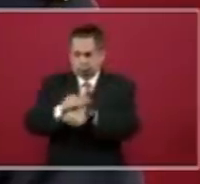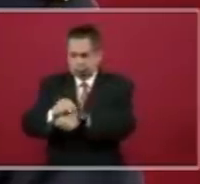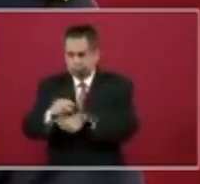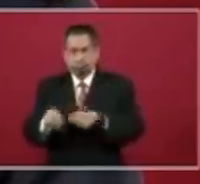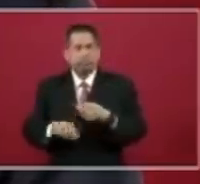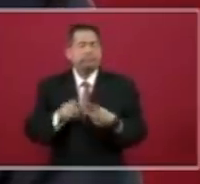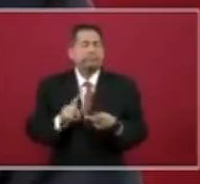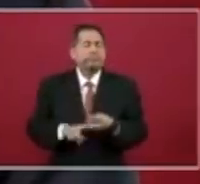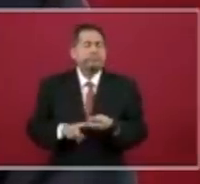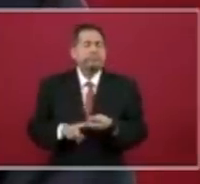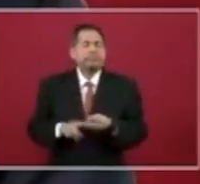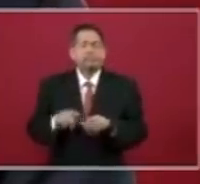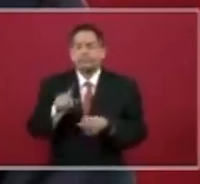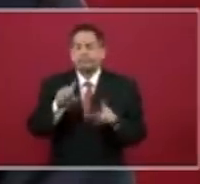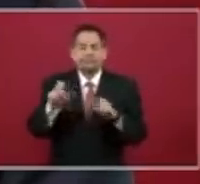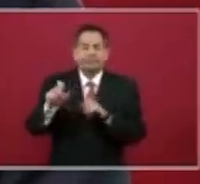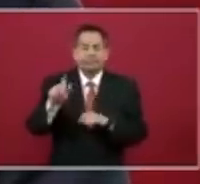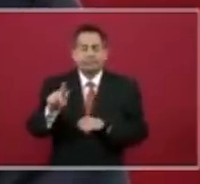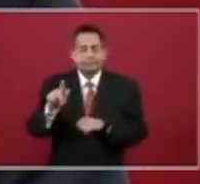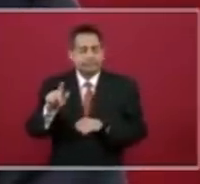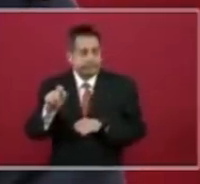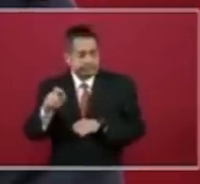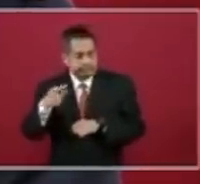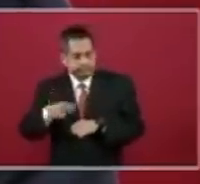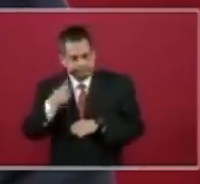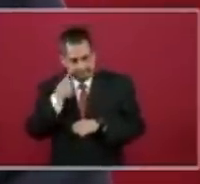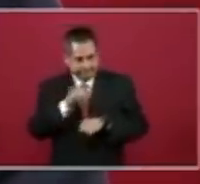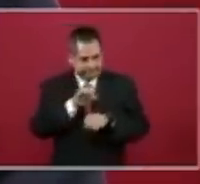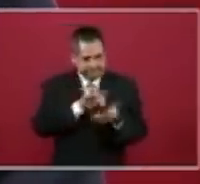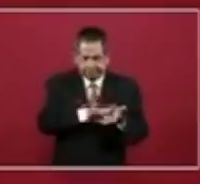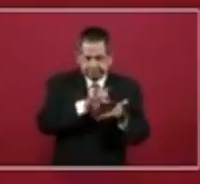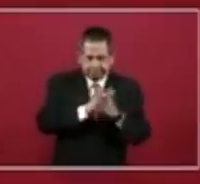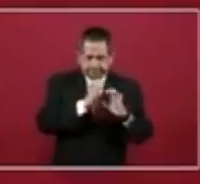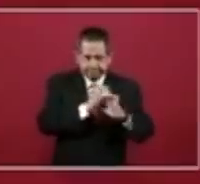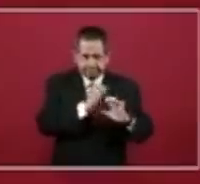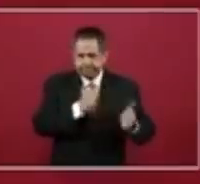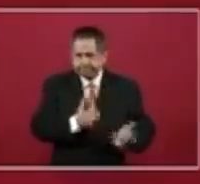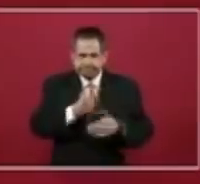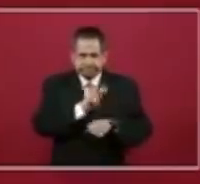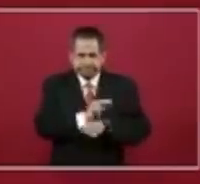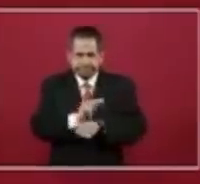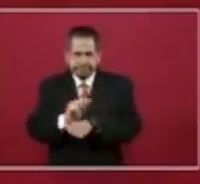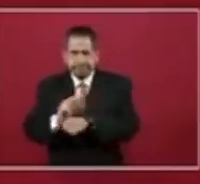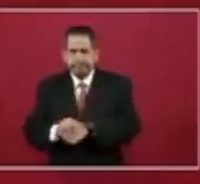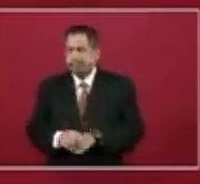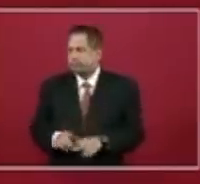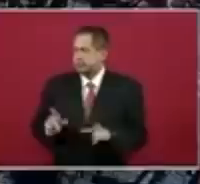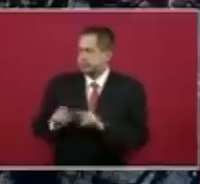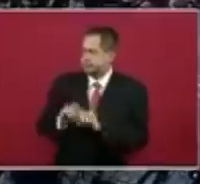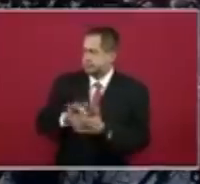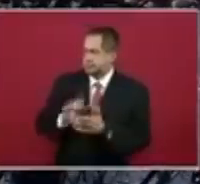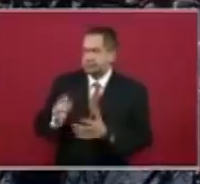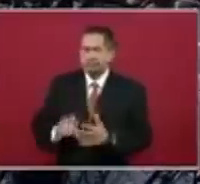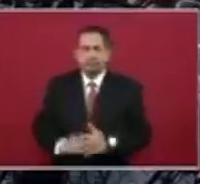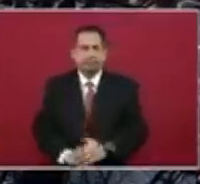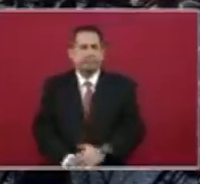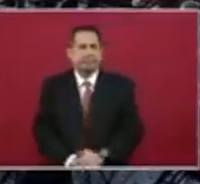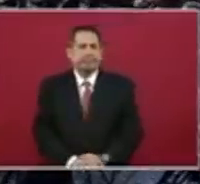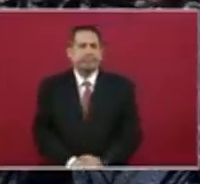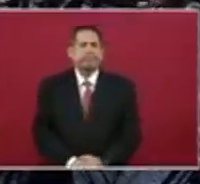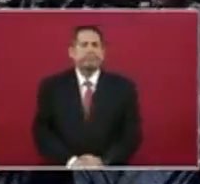770 elementos para el apoyo a transporte terrestre de combustibles. Muchas gracias.